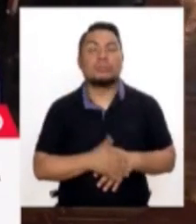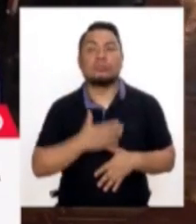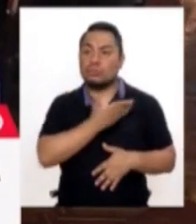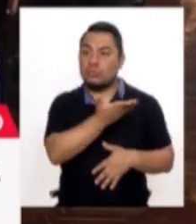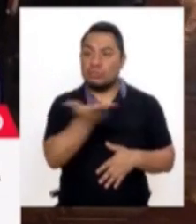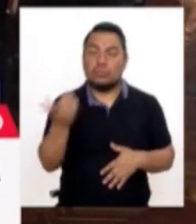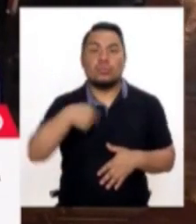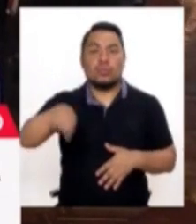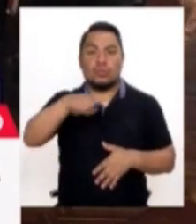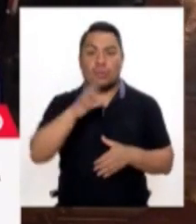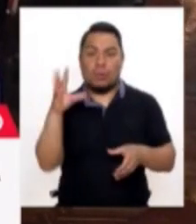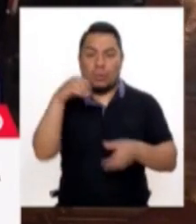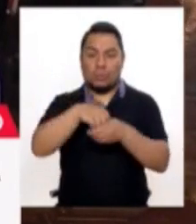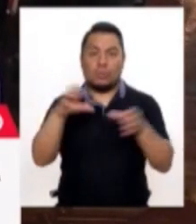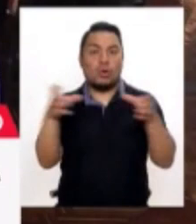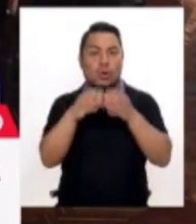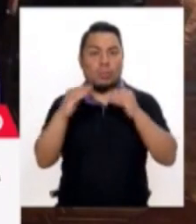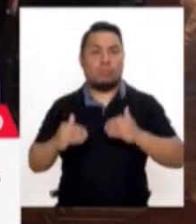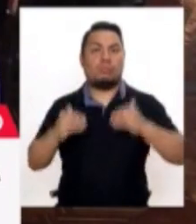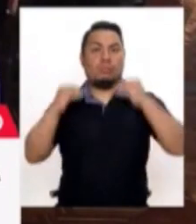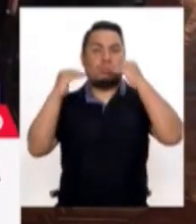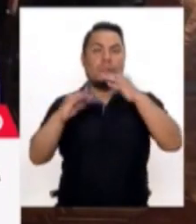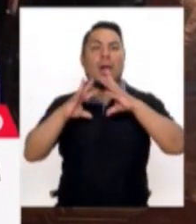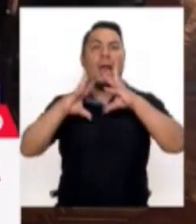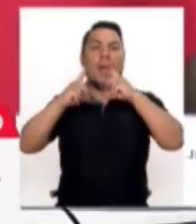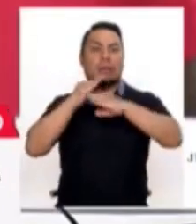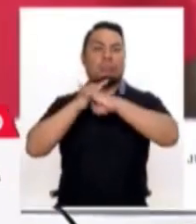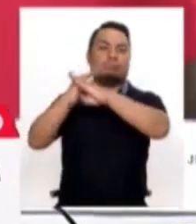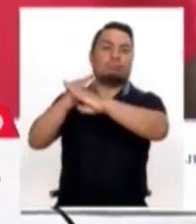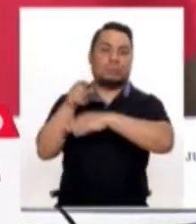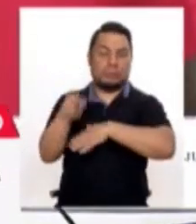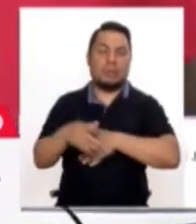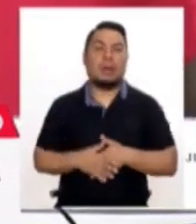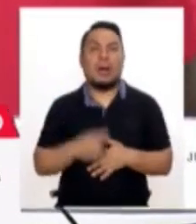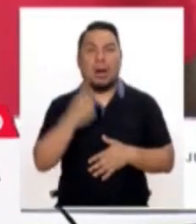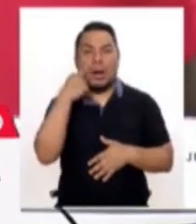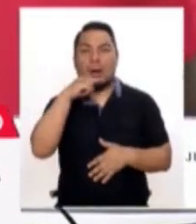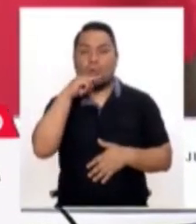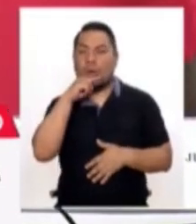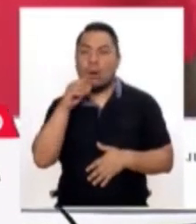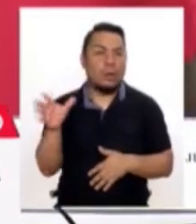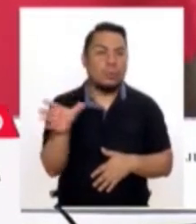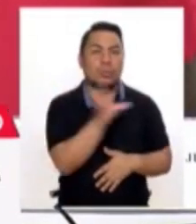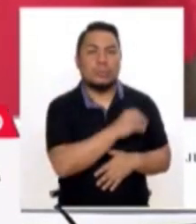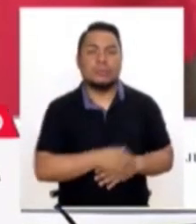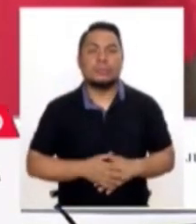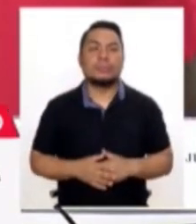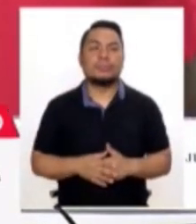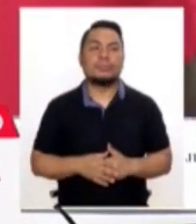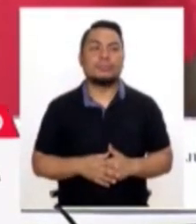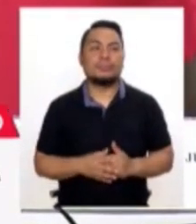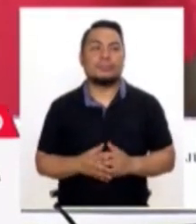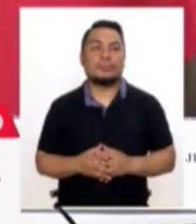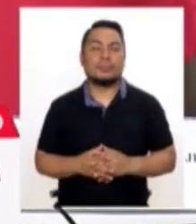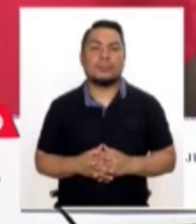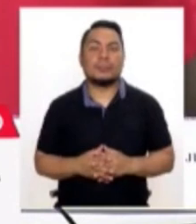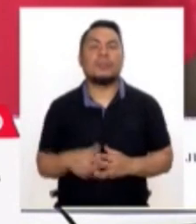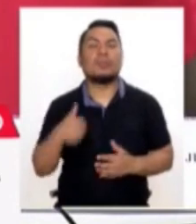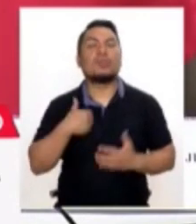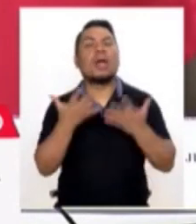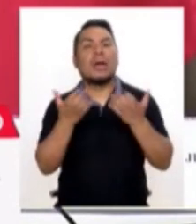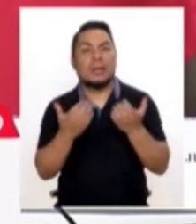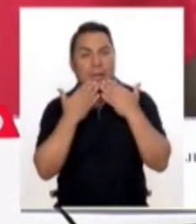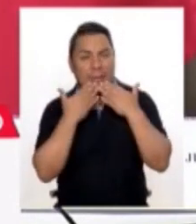de miembro de la Comisión de Alto Nivel Anticorrupción. Señoras y señores,